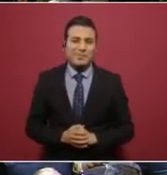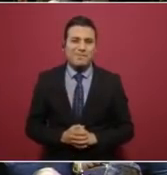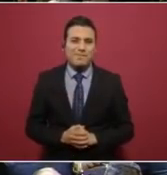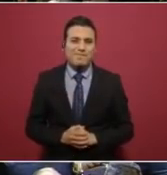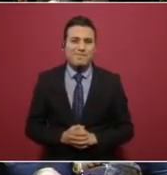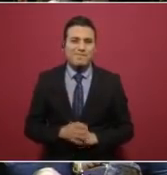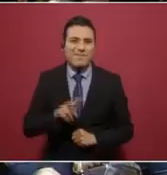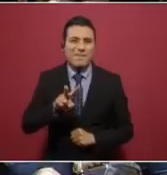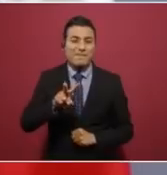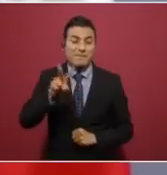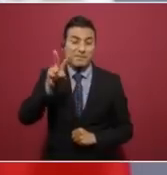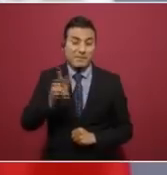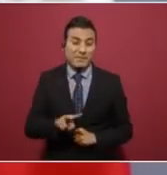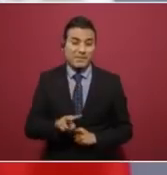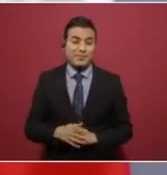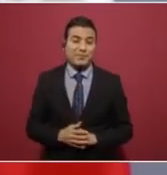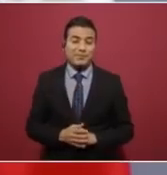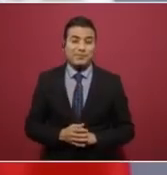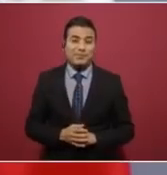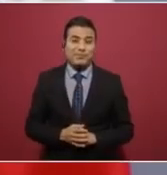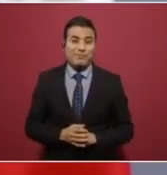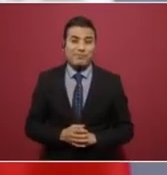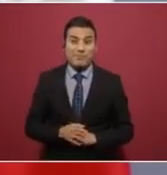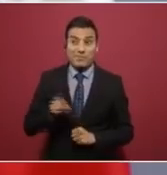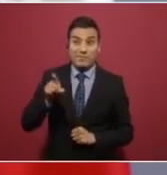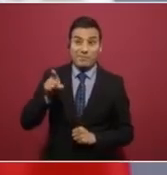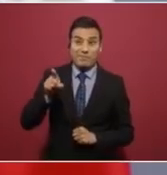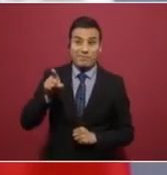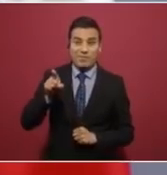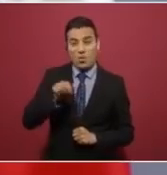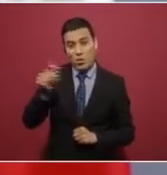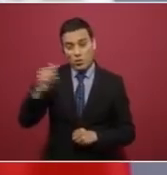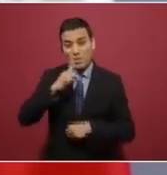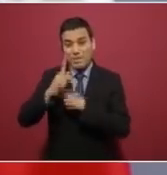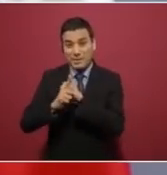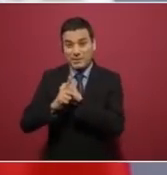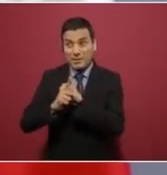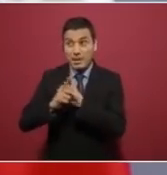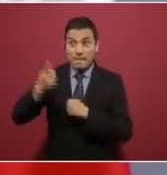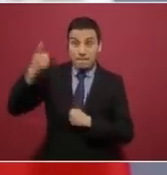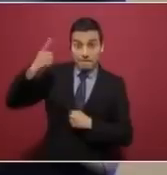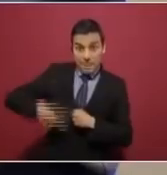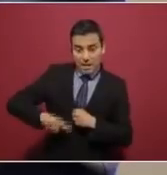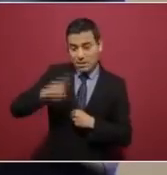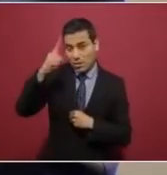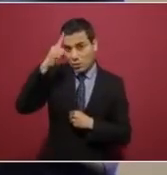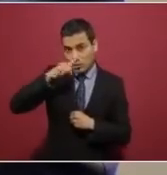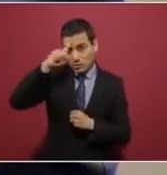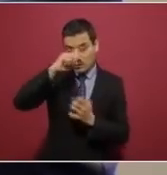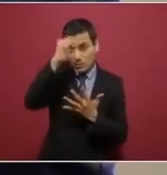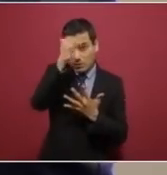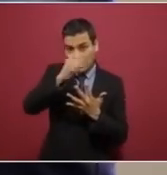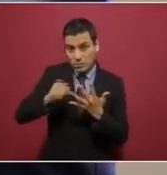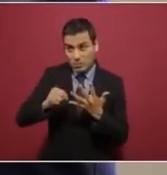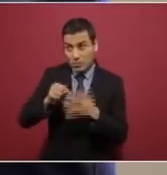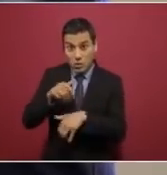han ordenado aplicar en nuestros países.